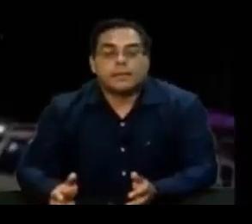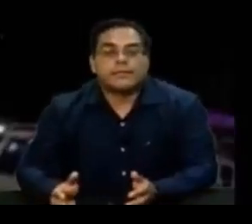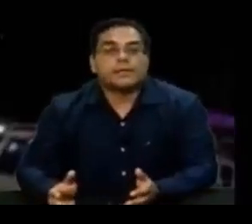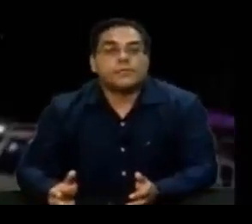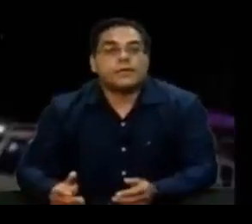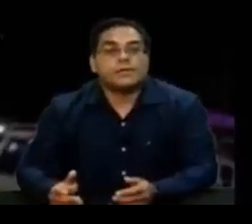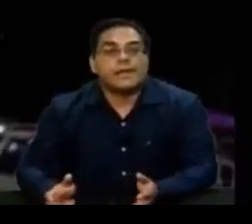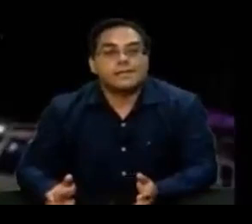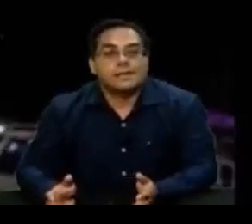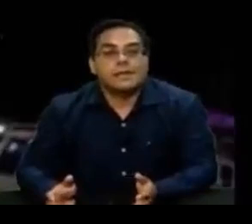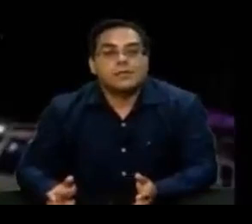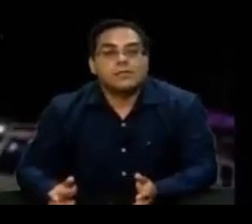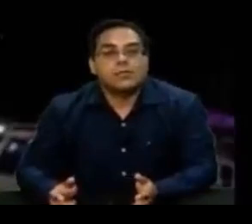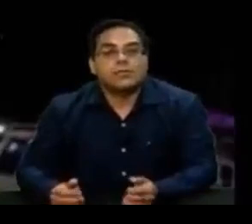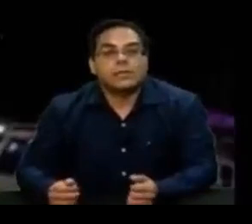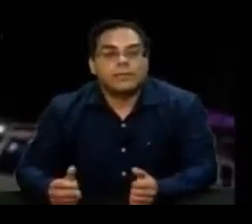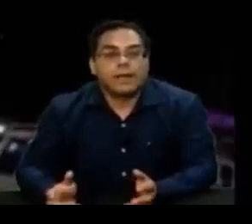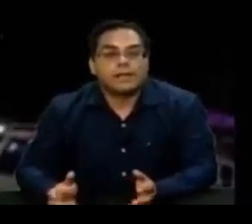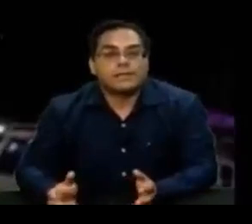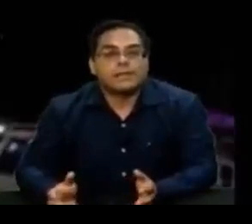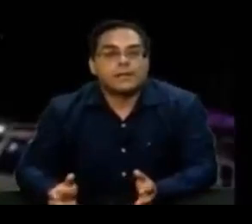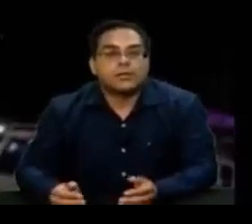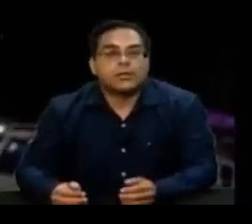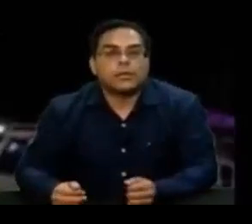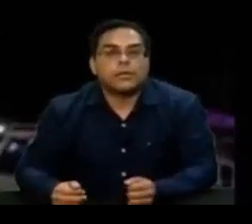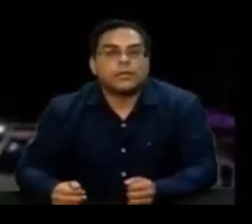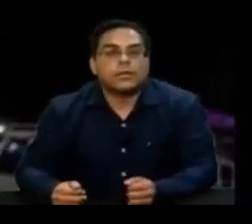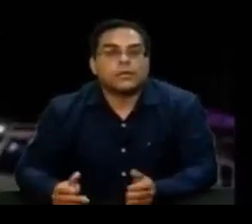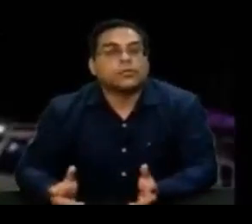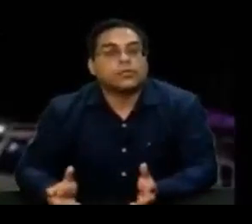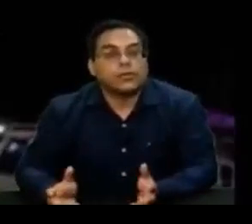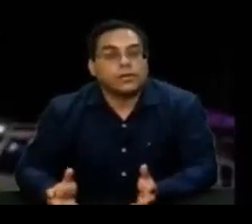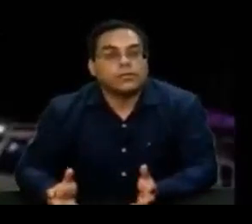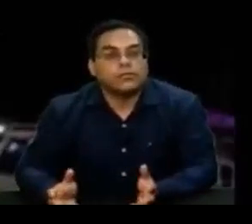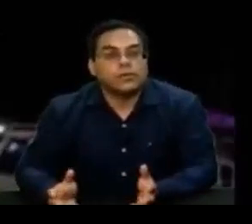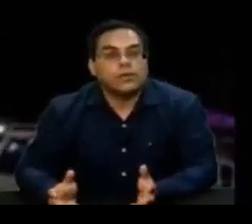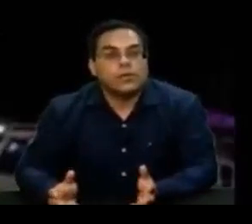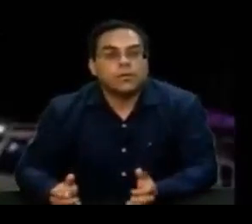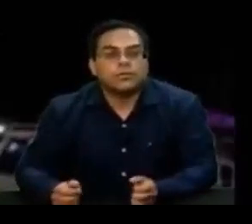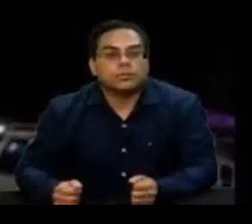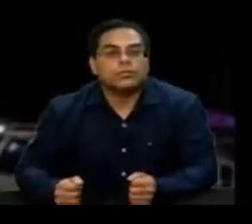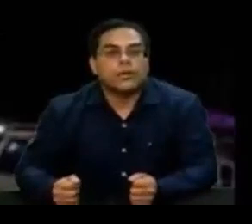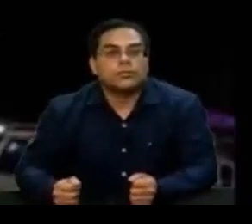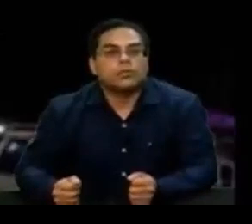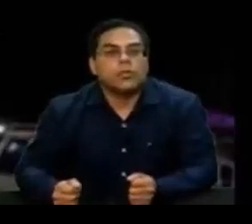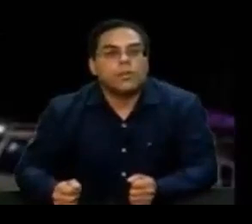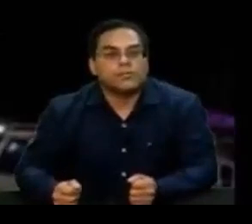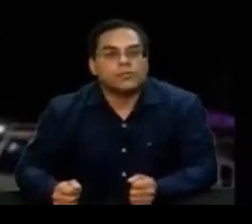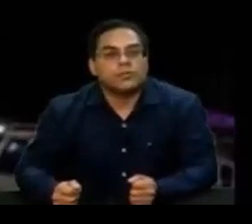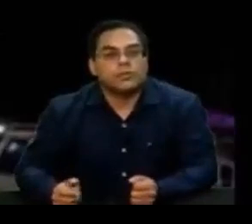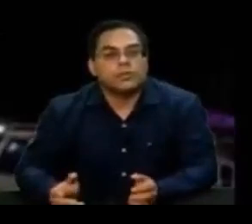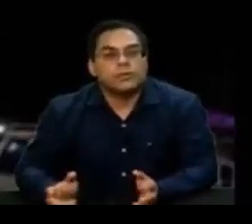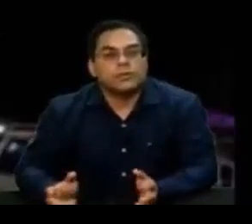la fijación que se hace con mini placas de titanio y con tornillos. Cuando nosotros fijamos un